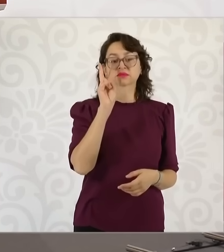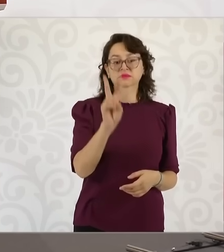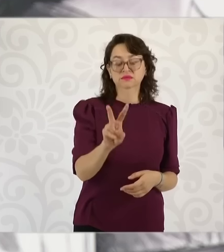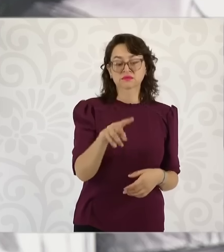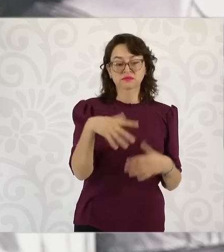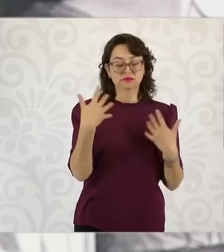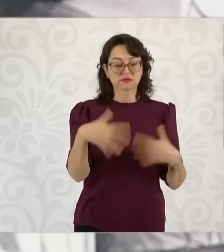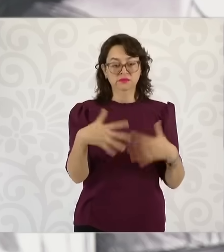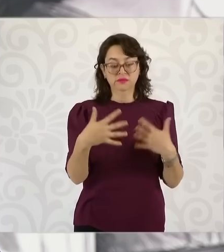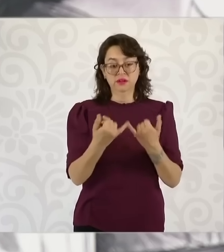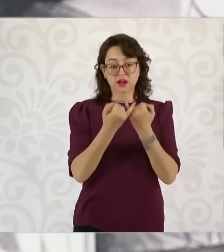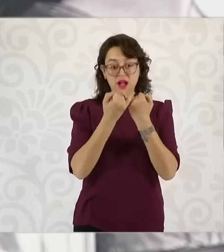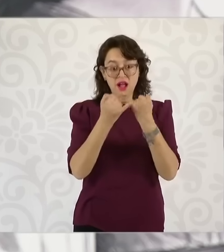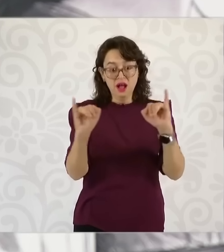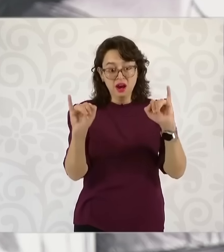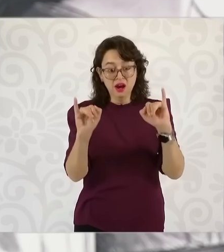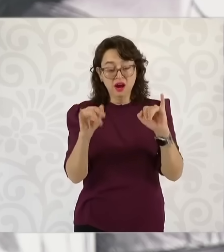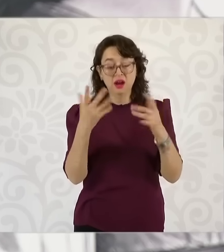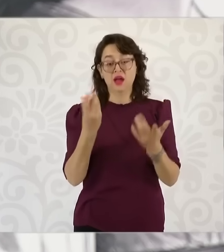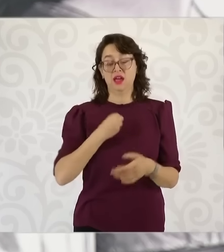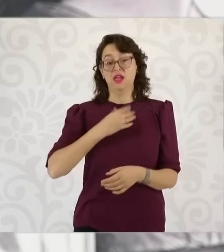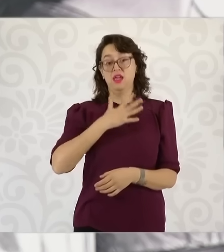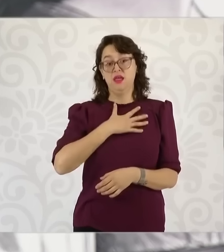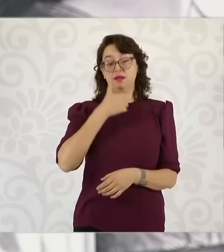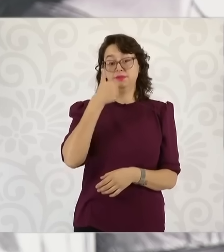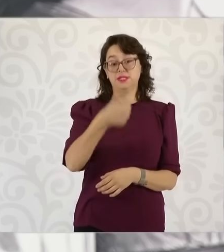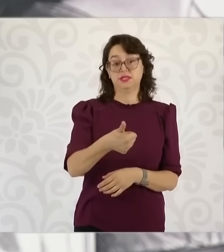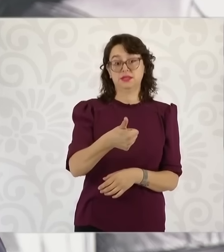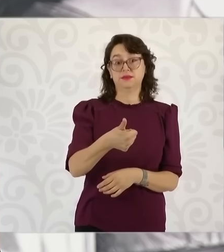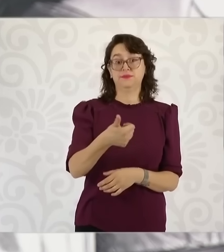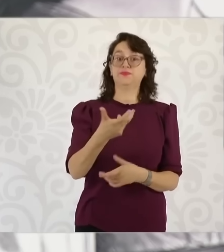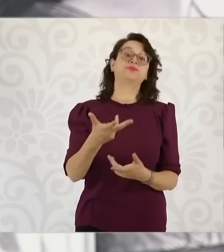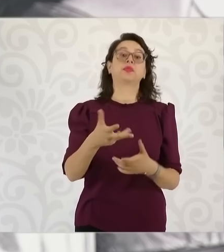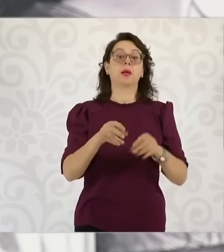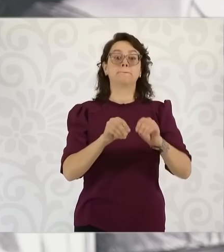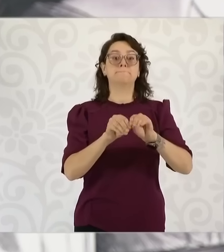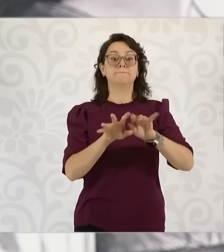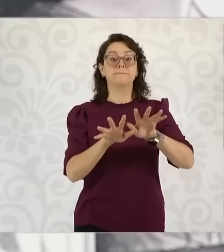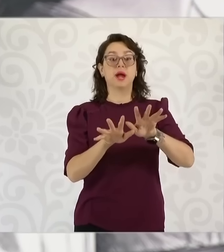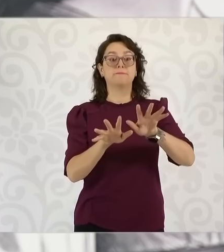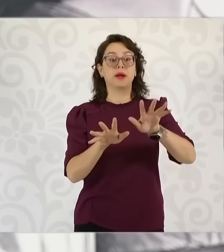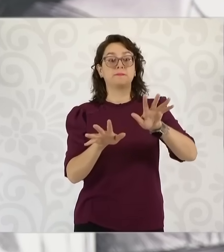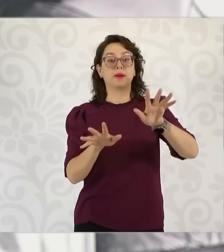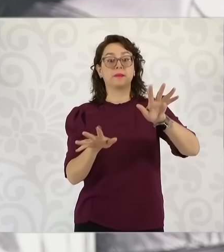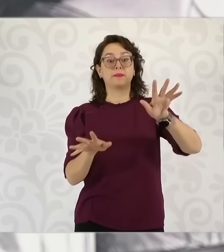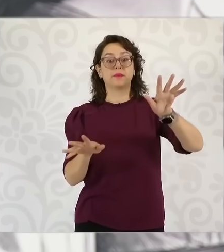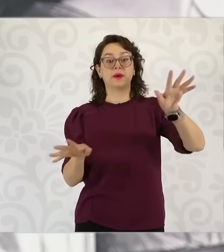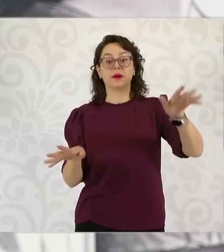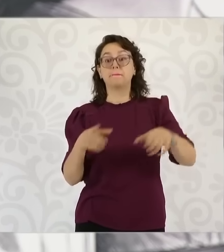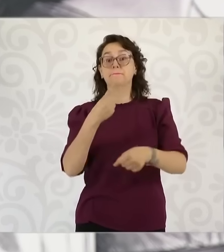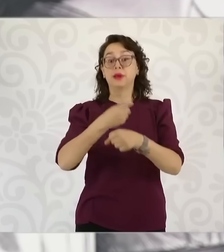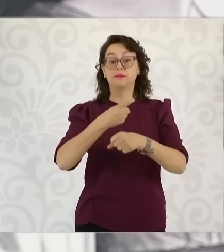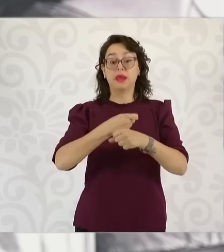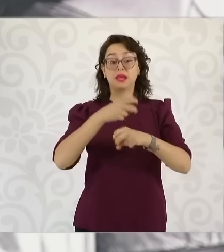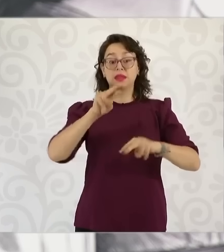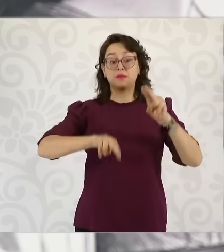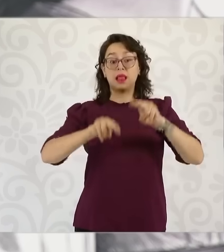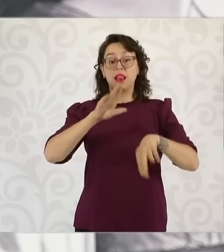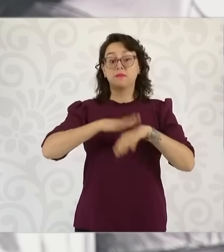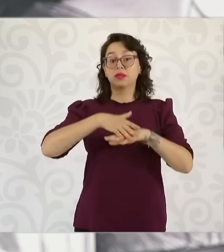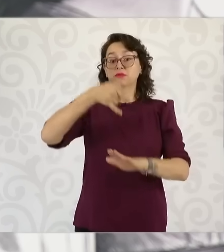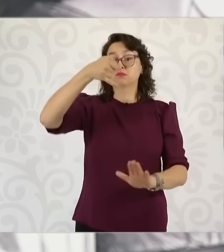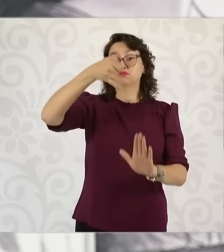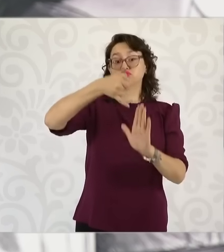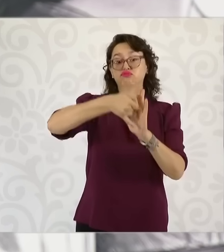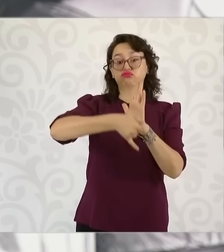forma parte del modelo del IMSS Bienestar, en el cual no solamente se expande la atención primaria, sino, y algo muy importante, se coordina,